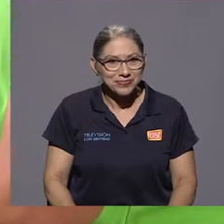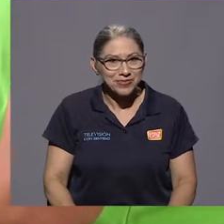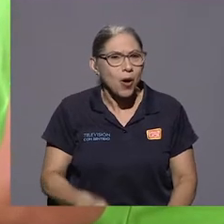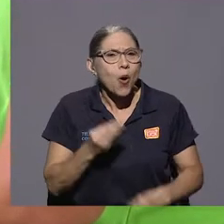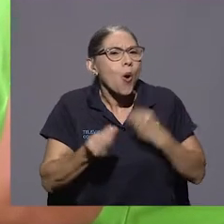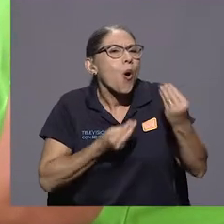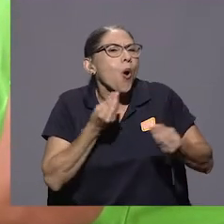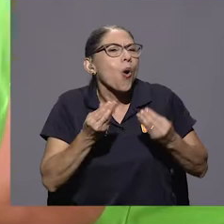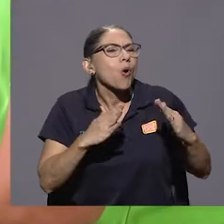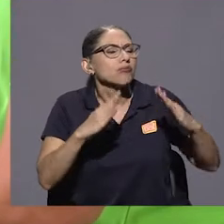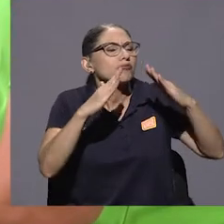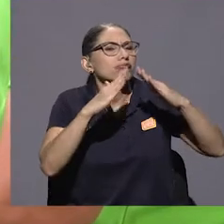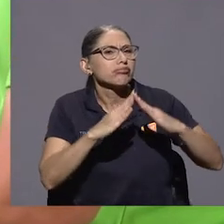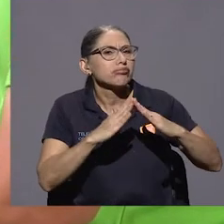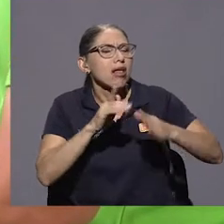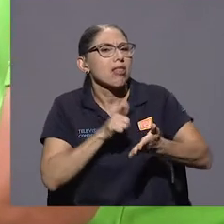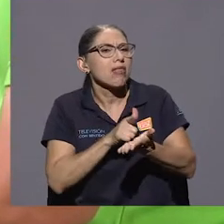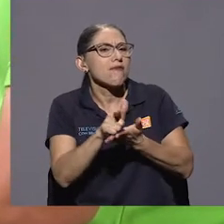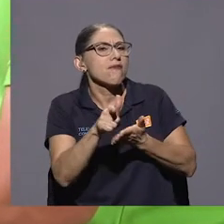¿Cómo fue la vida en Liberia?